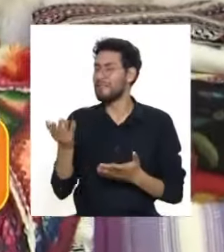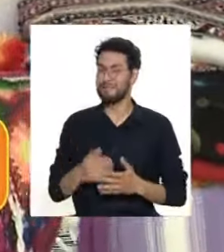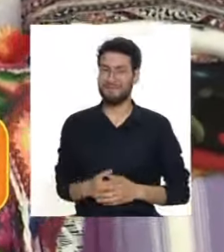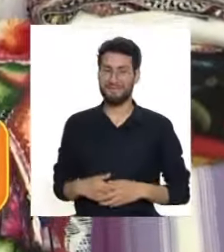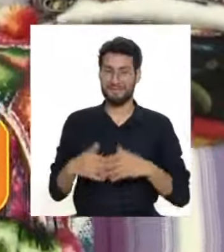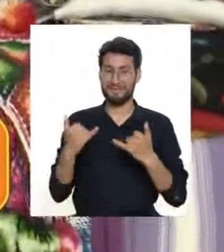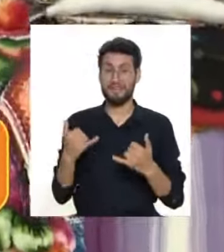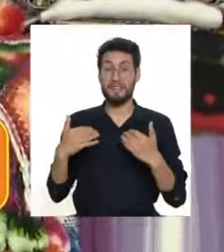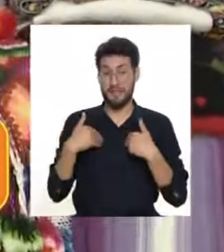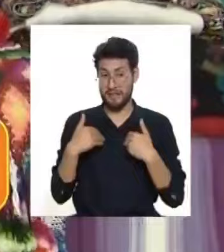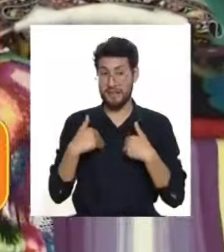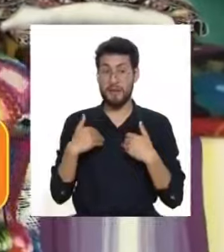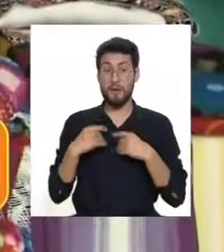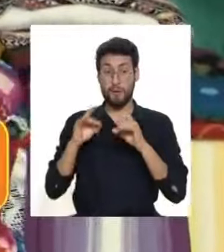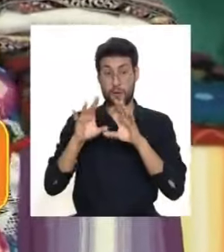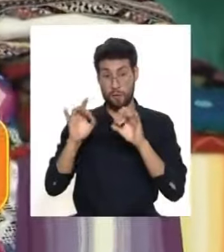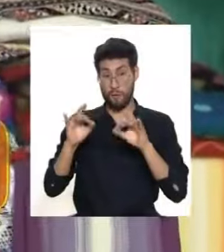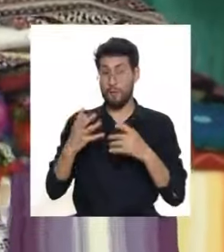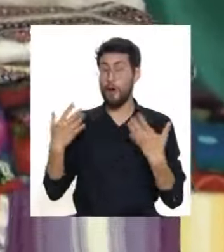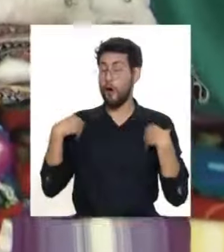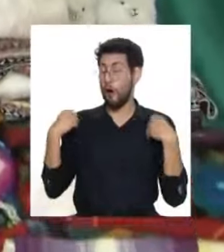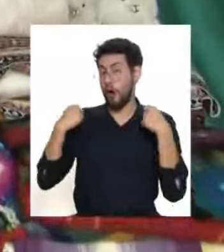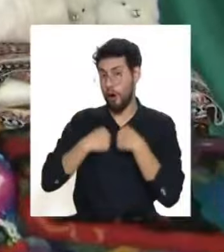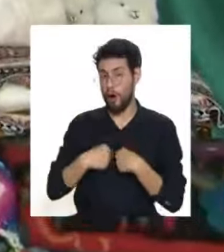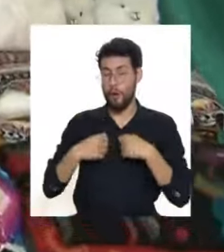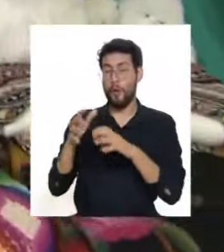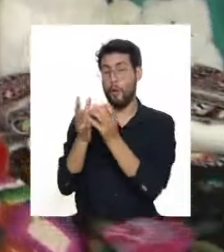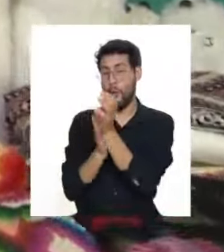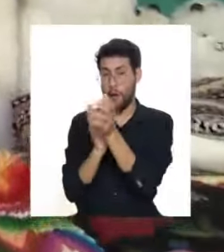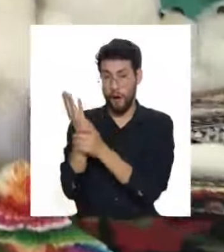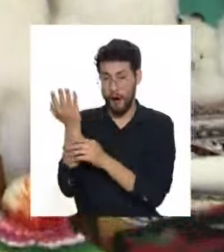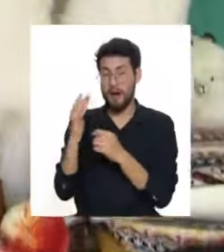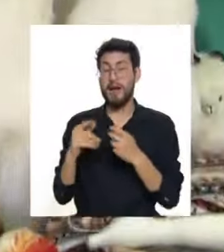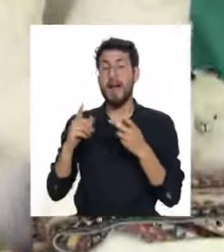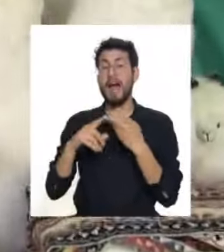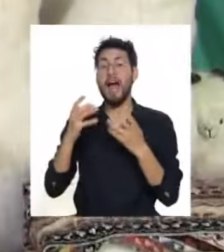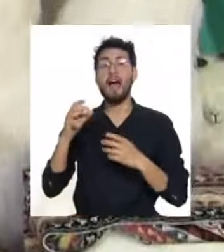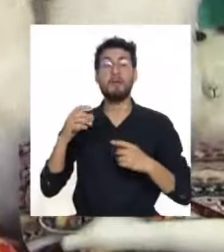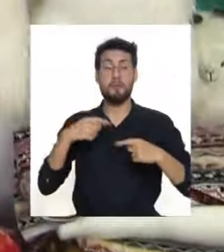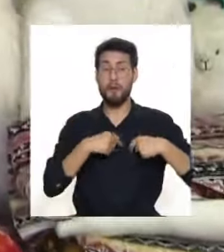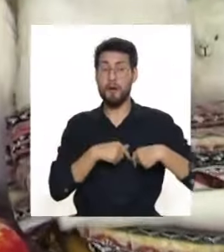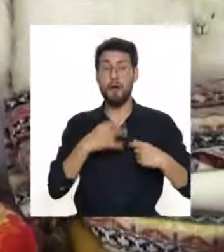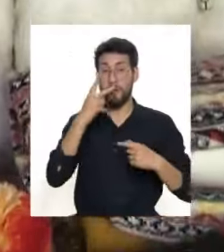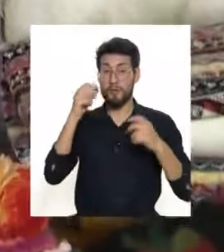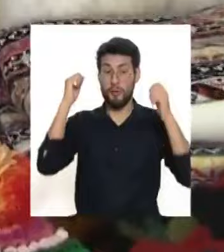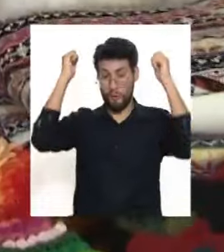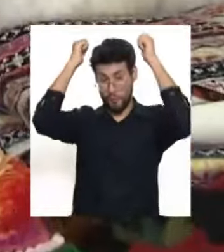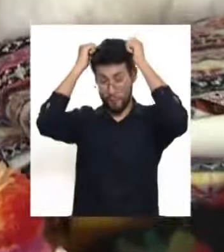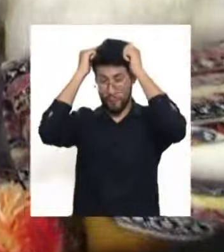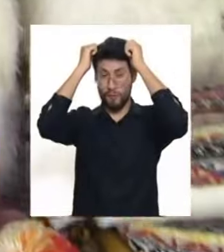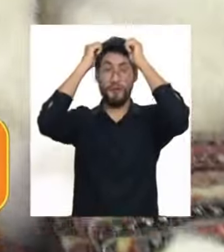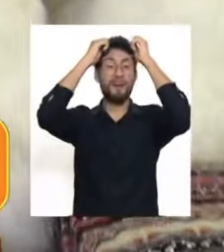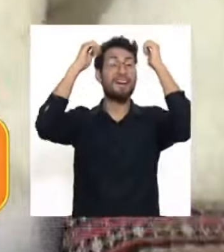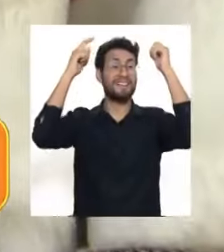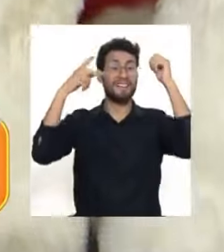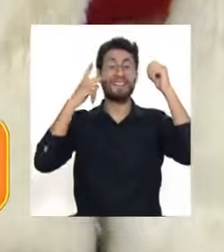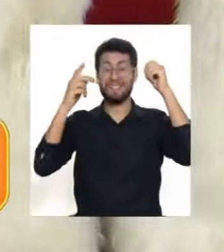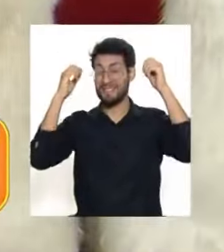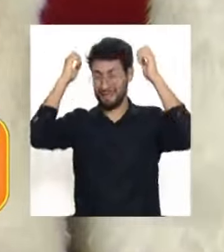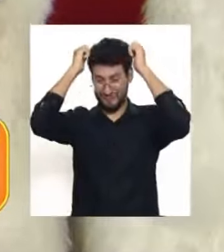Acá tenemos la variedad de chompas, guantes, escarpines. Tenemos este gorro que es de